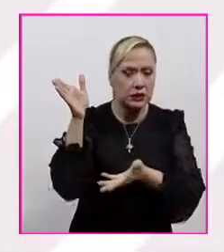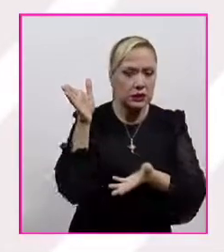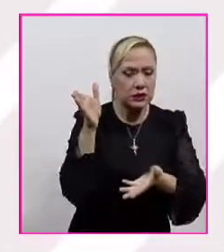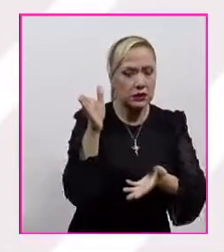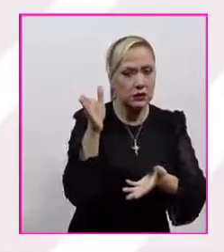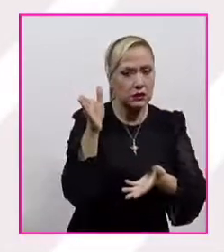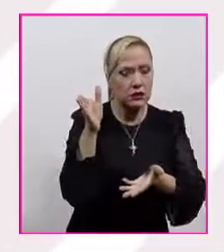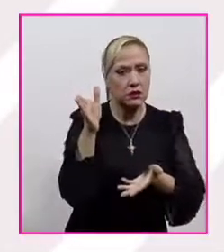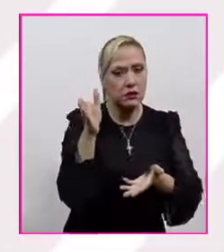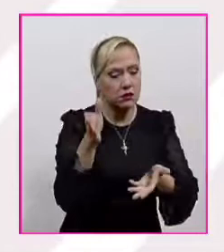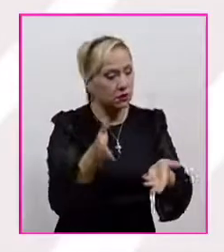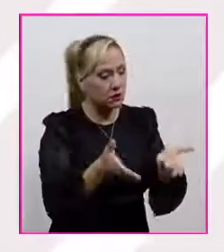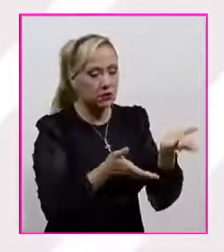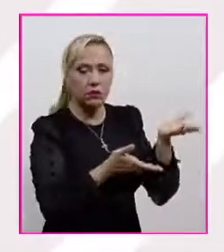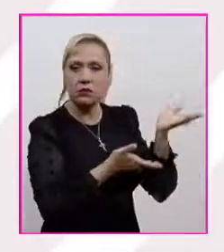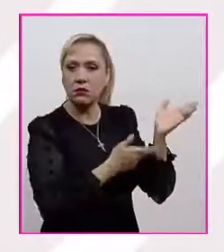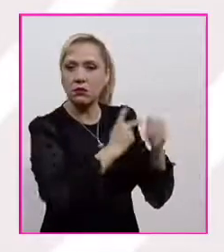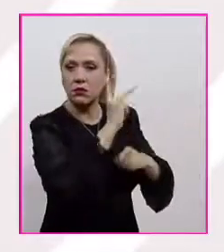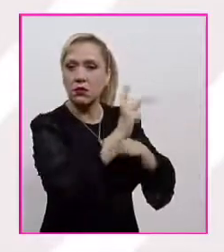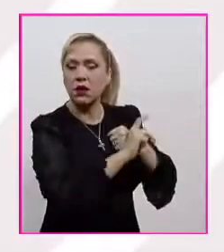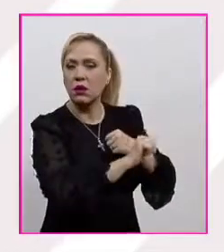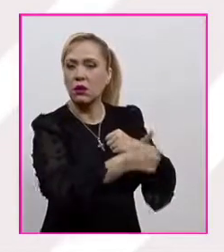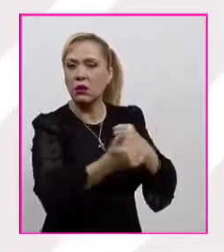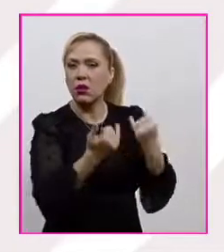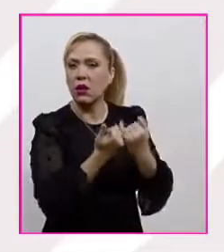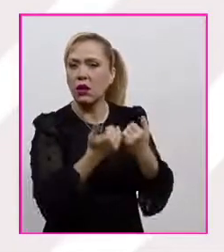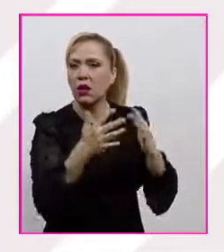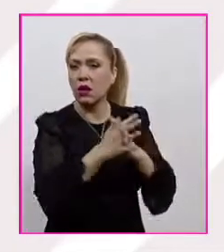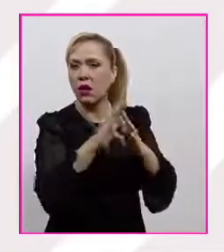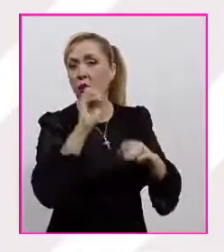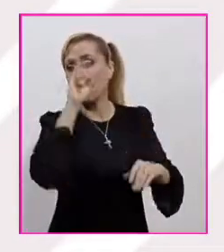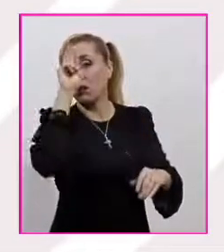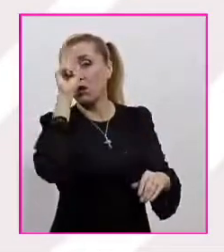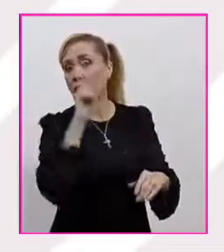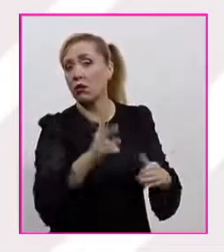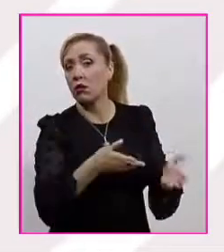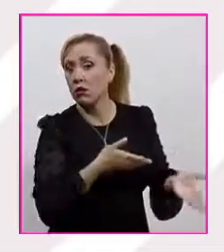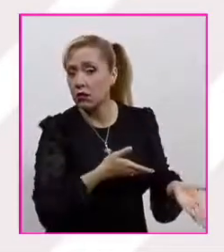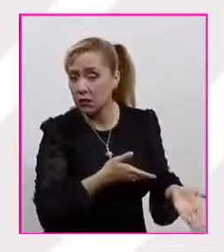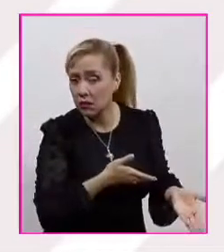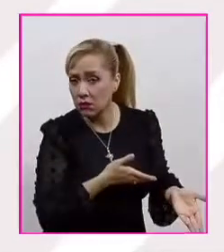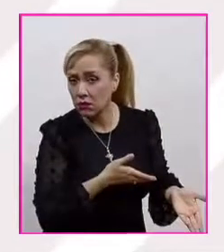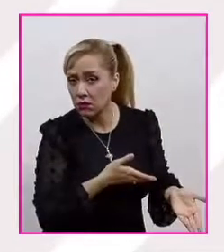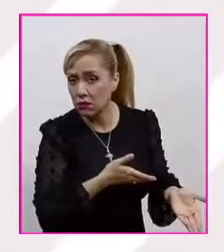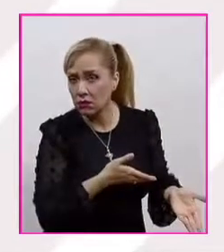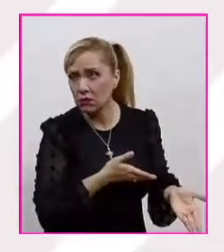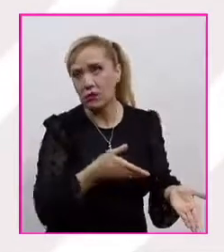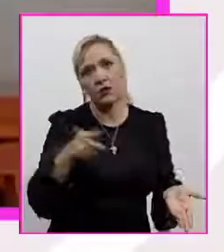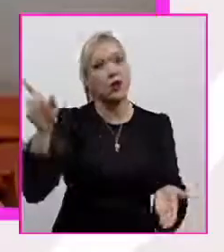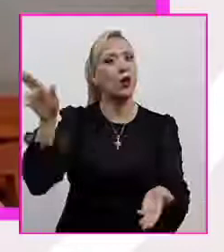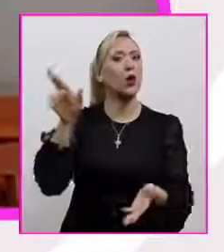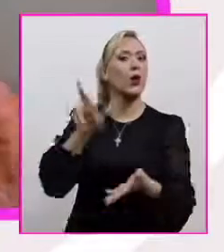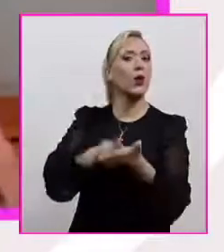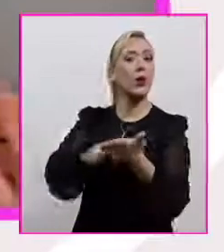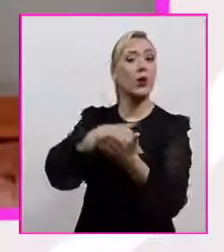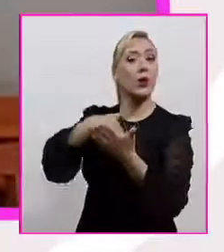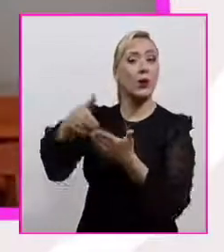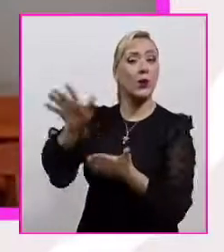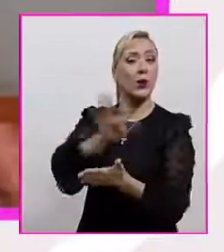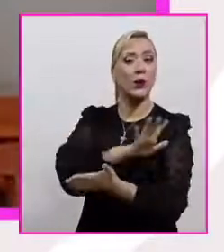lo trasladamos a otras nacionalidades. ¿Por qué pienso? Pues tal vez porque son rubios,